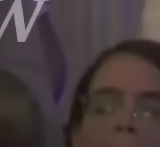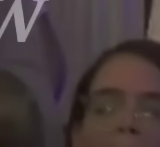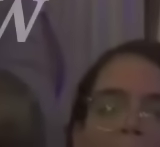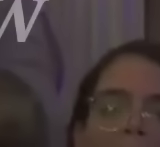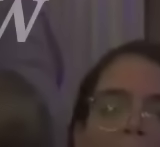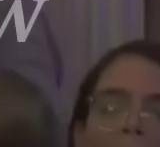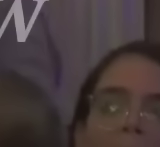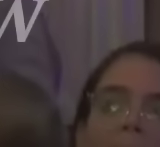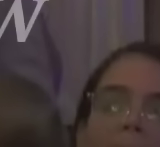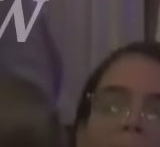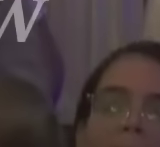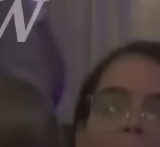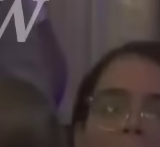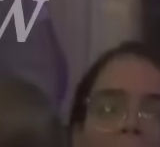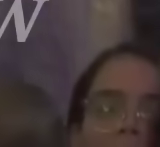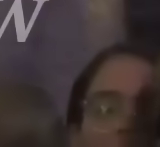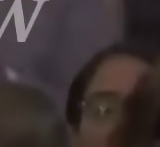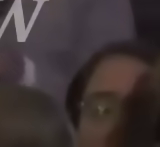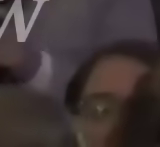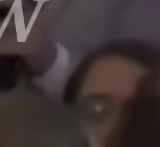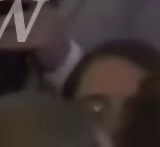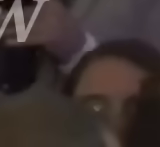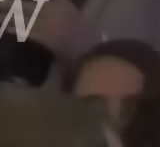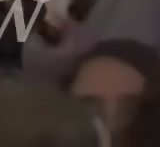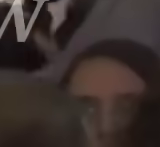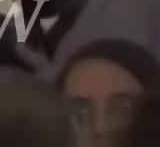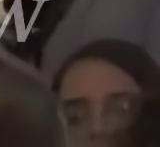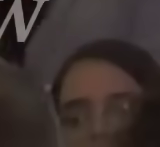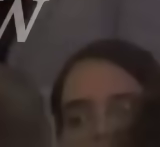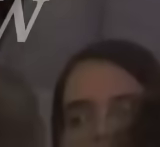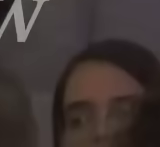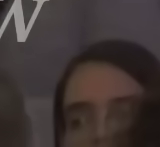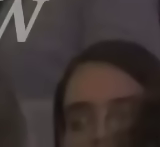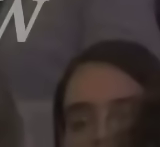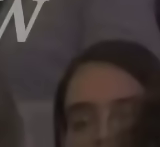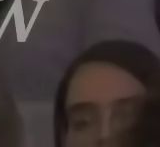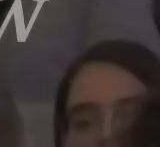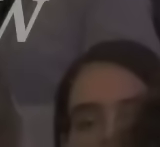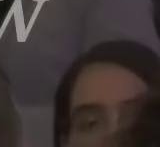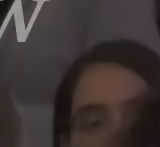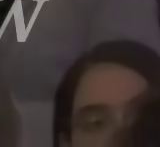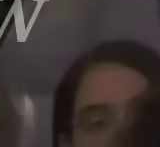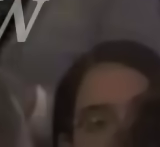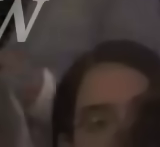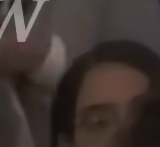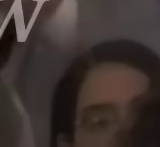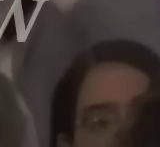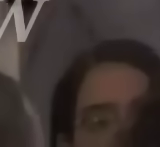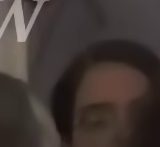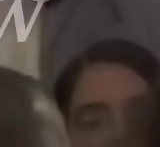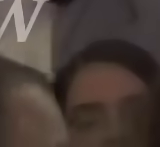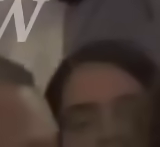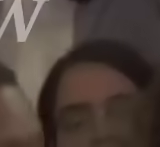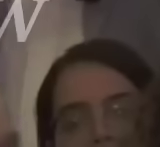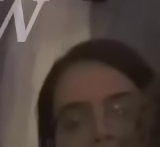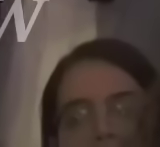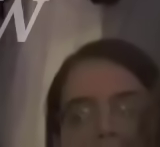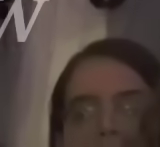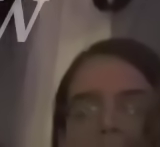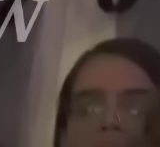Saludo, presidente Wilkin de la Cruz de Noticias SIN. Quiero volver con la visita, presidente, porque no sé si fue que no